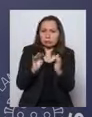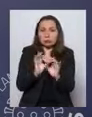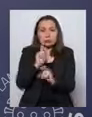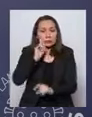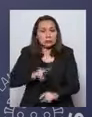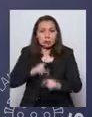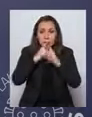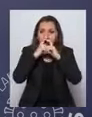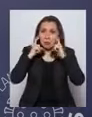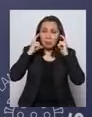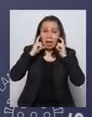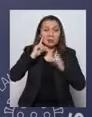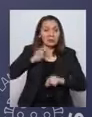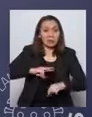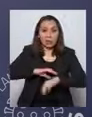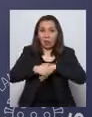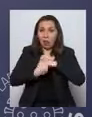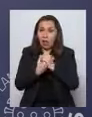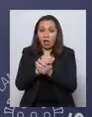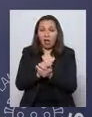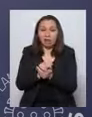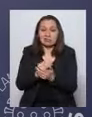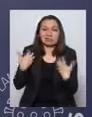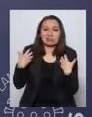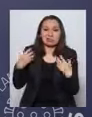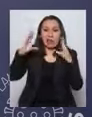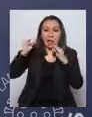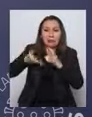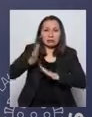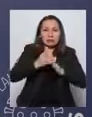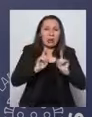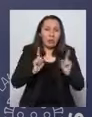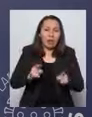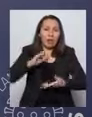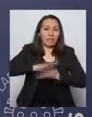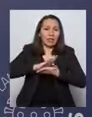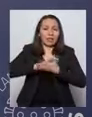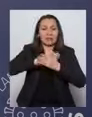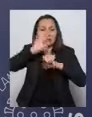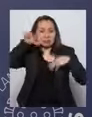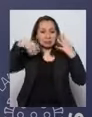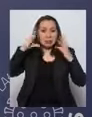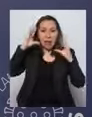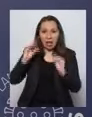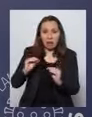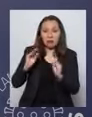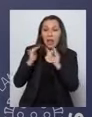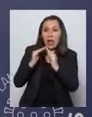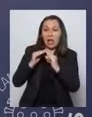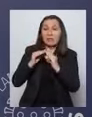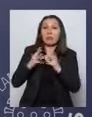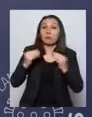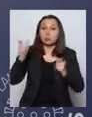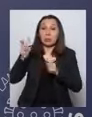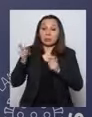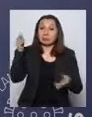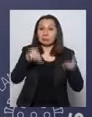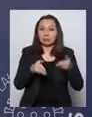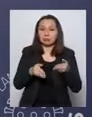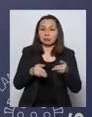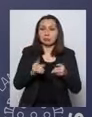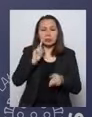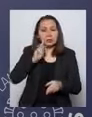mascarillas no nos lavamos las manos burlemos el toque que hagamos fiesta en nuestra casa o departamento con mucha gente y no